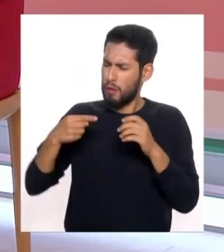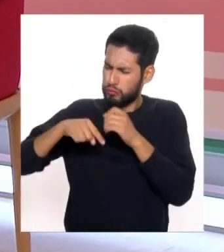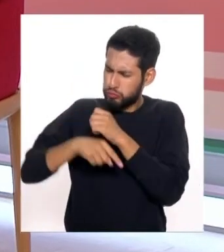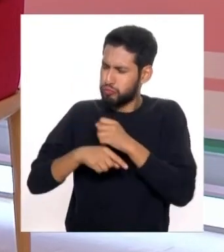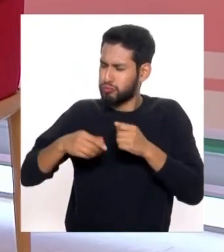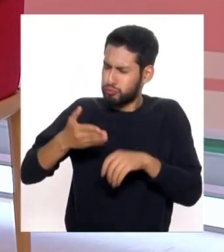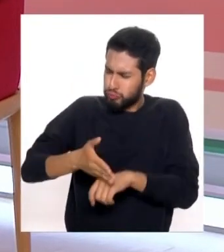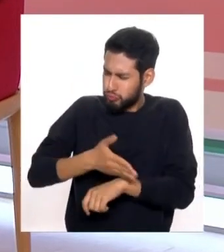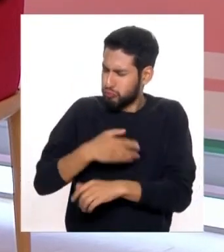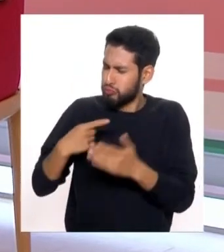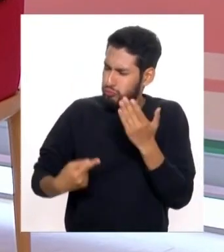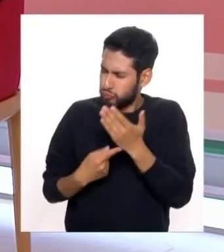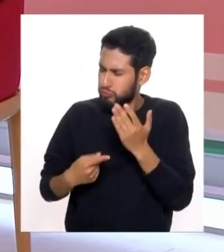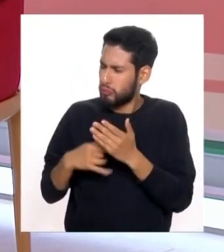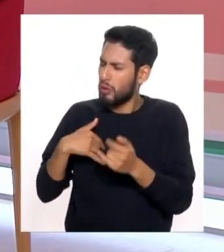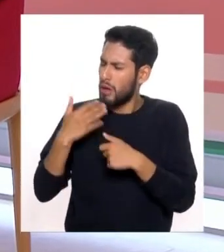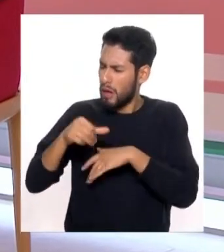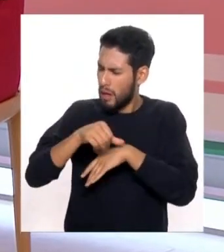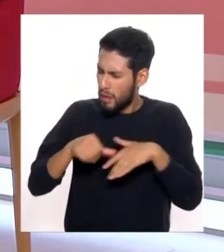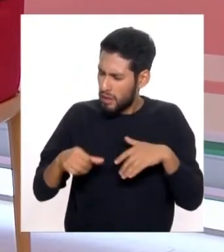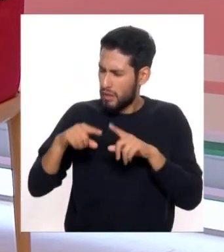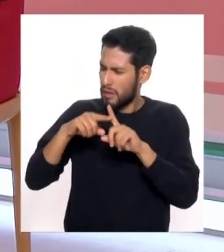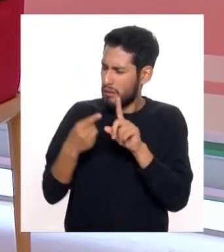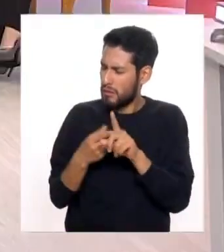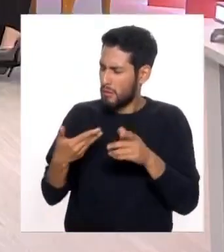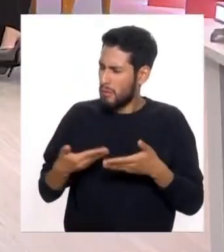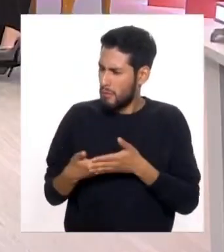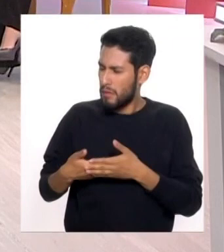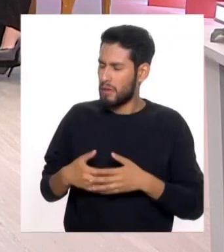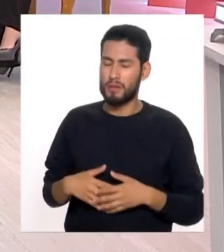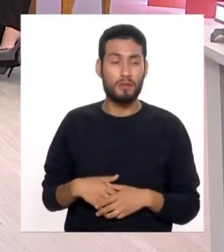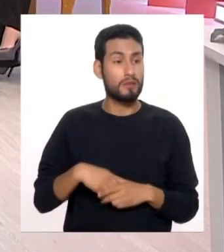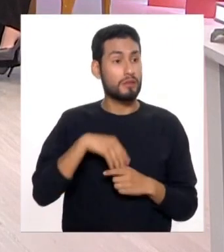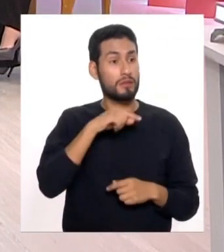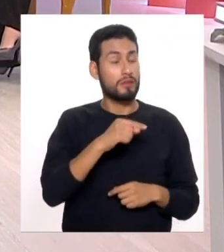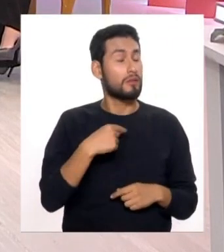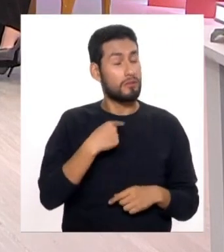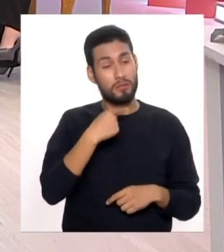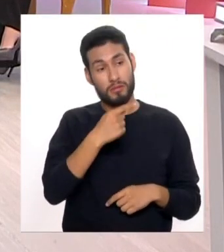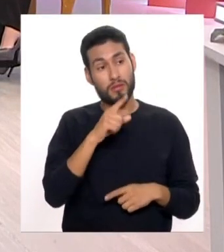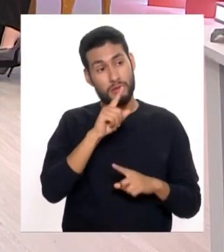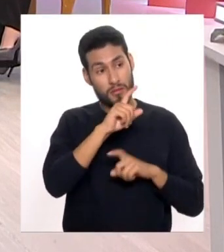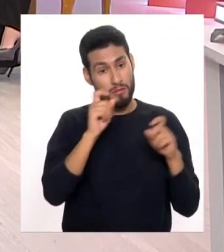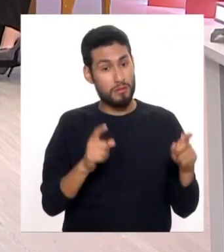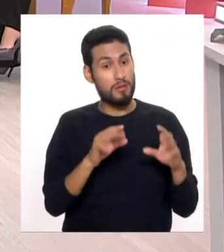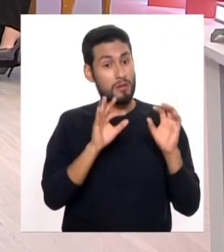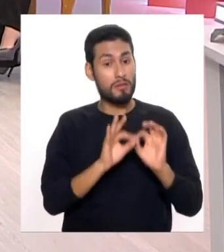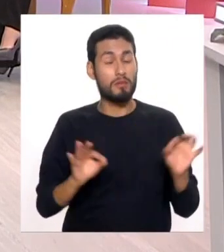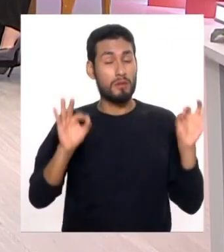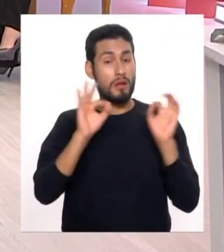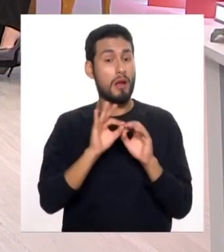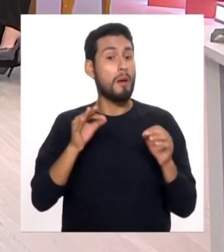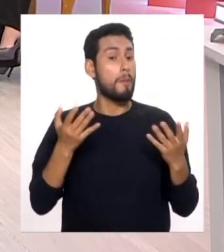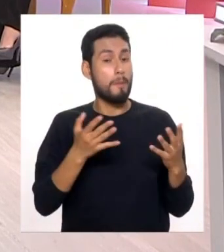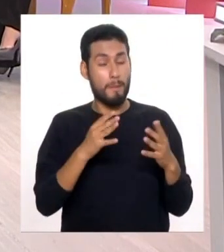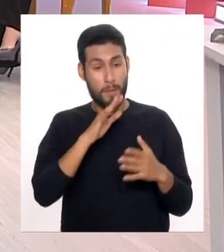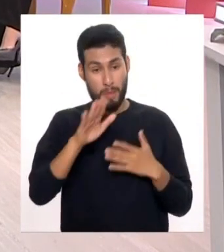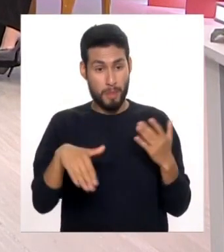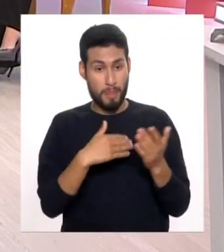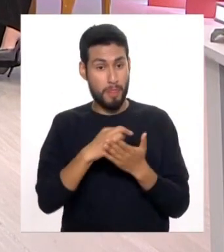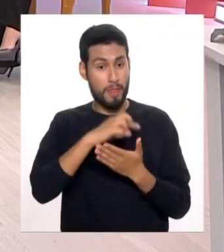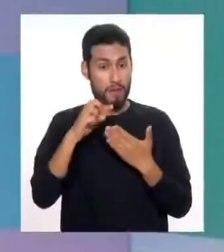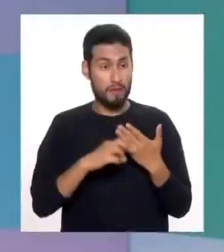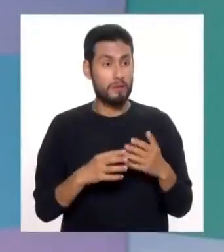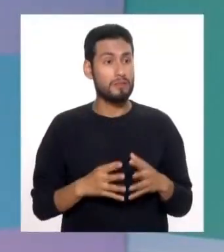mayor incidencia estas cirugías intrauterinas? Quizás diría que es la pregunta más importante de todo el